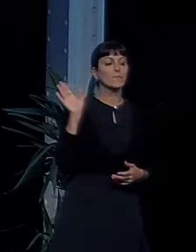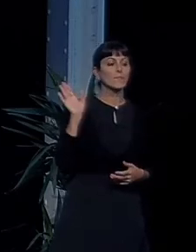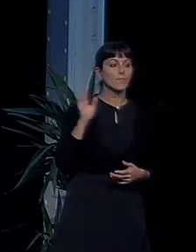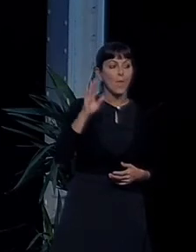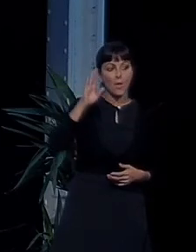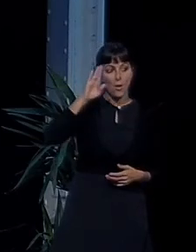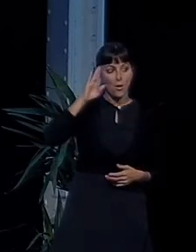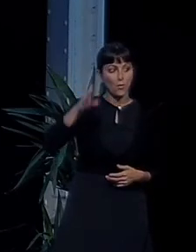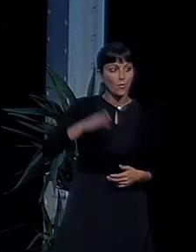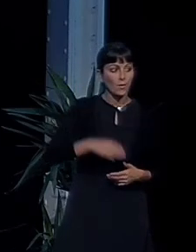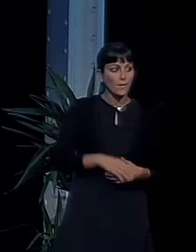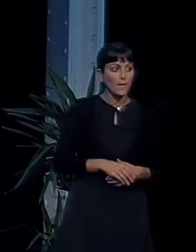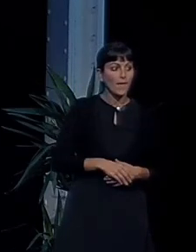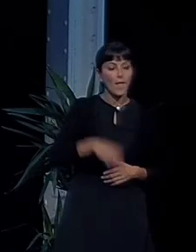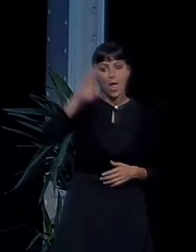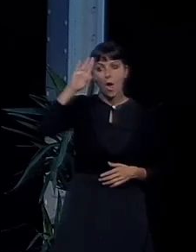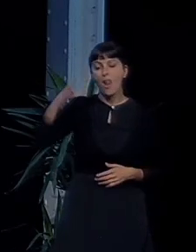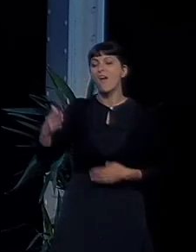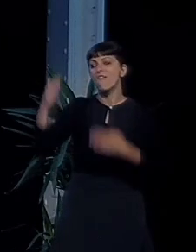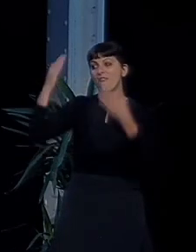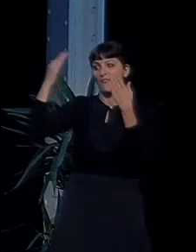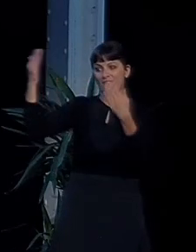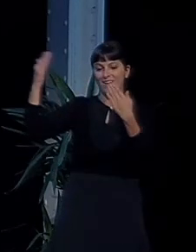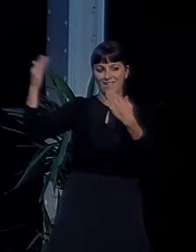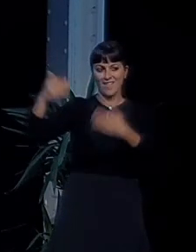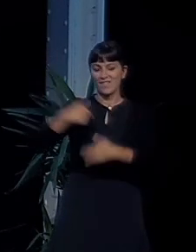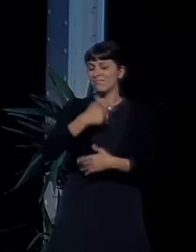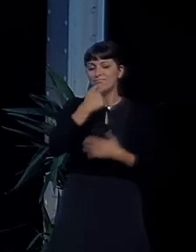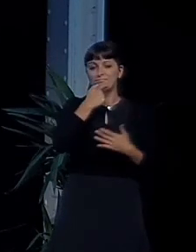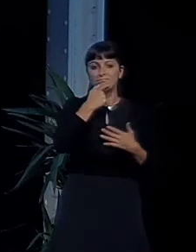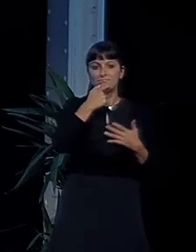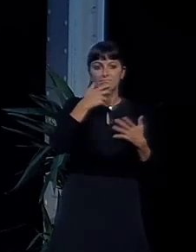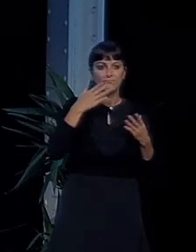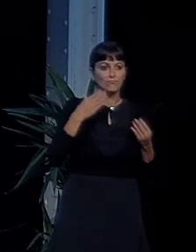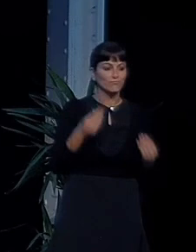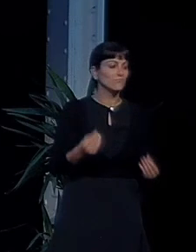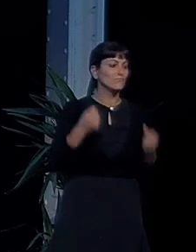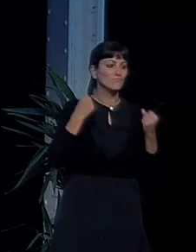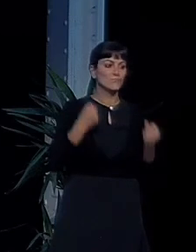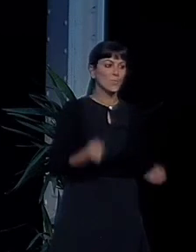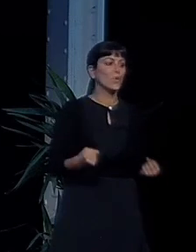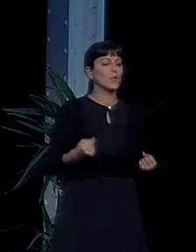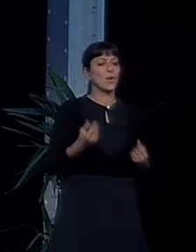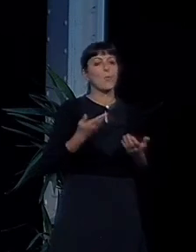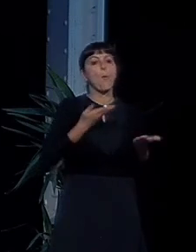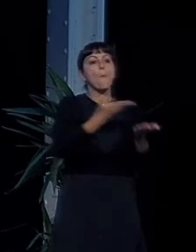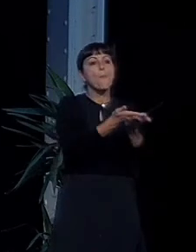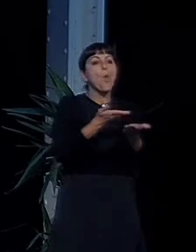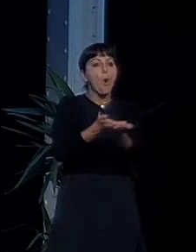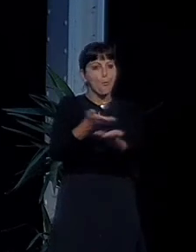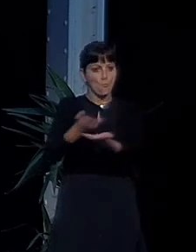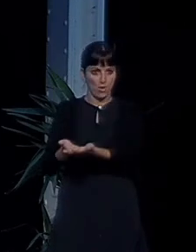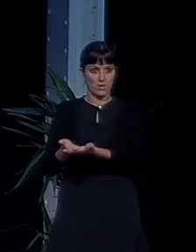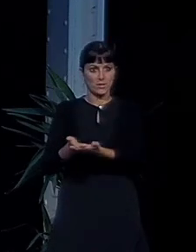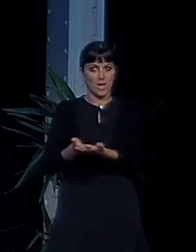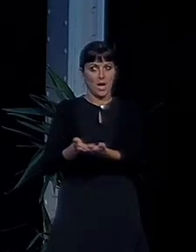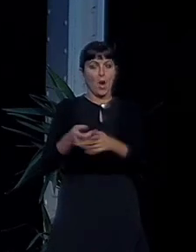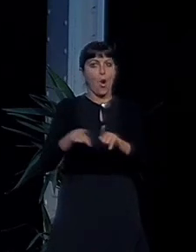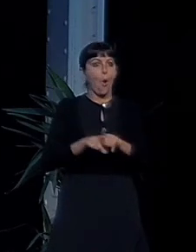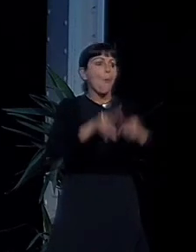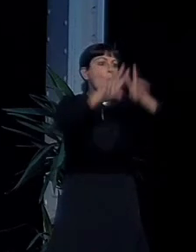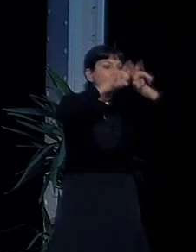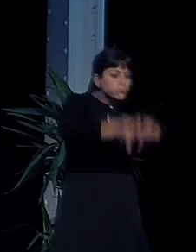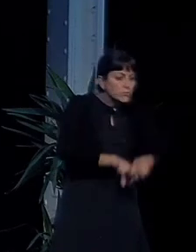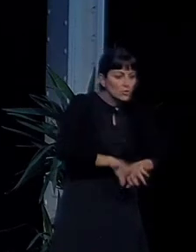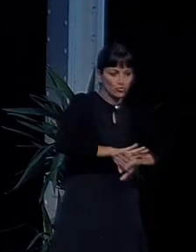Tengo que... No, allá abajo. Felicidades. Me ha gustado mucho también tus propuestas que haces, ¿no? Porque no solo se queda en un análisis, sino que